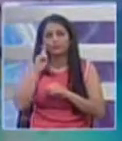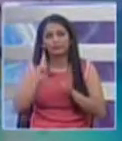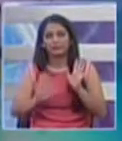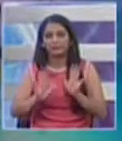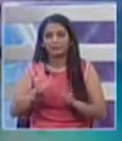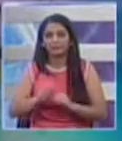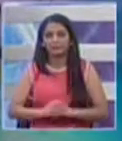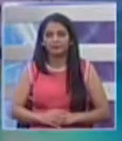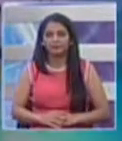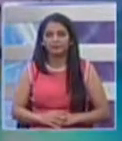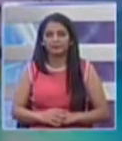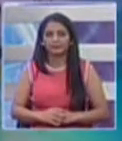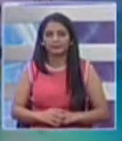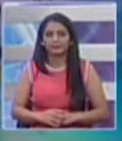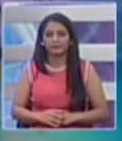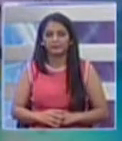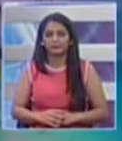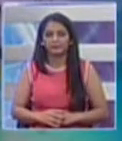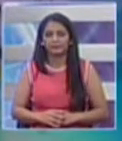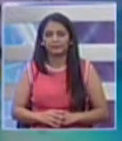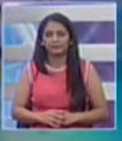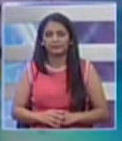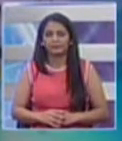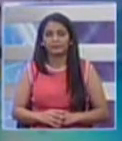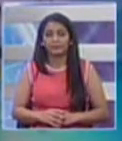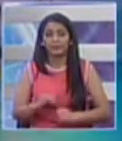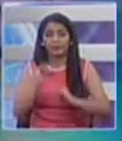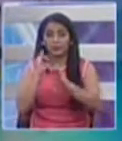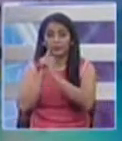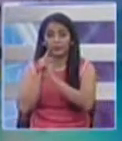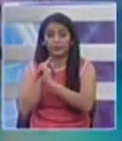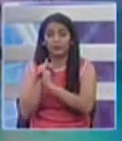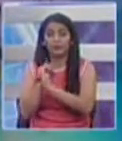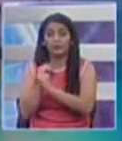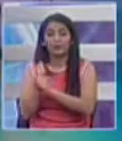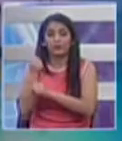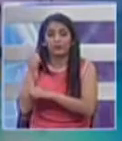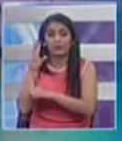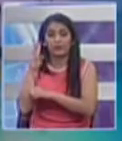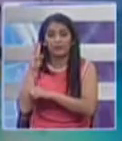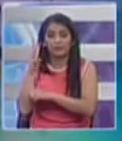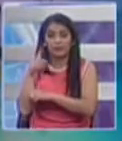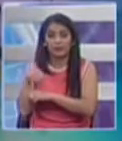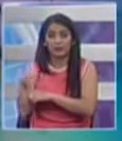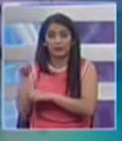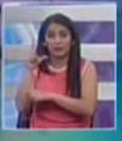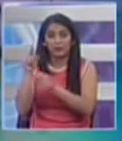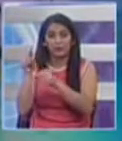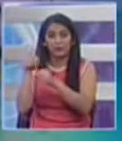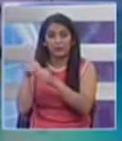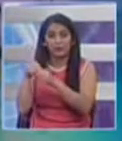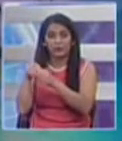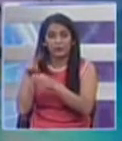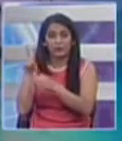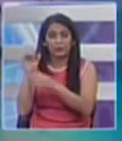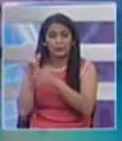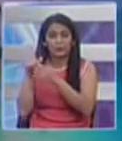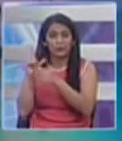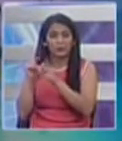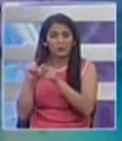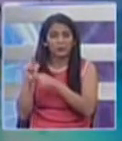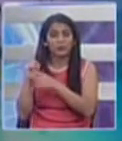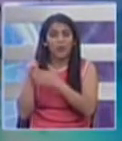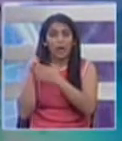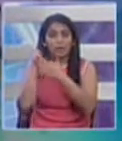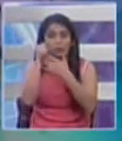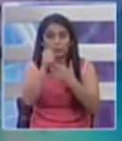Mucha atención. 16 instituciones de socorro, conformadas por 2.819 personas en el Azuay, serán parte